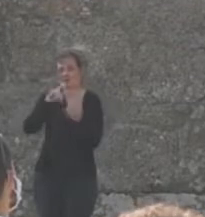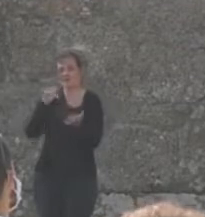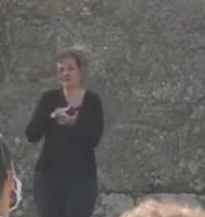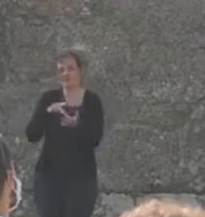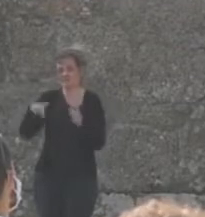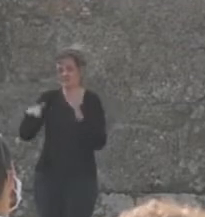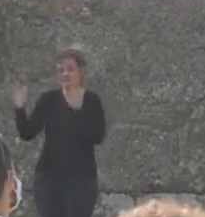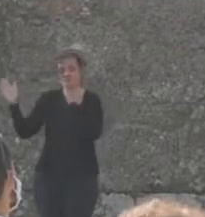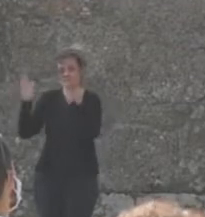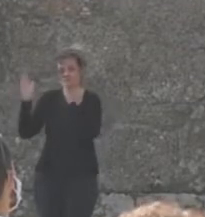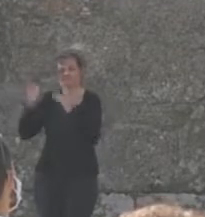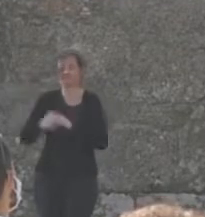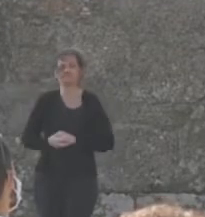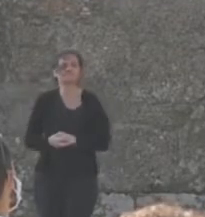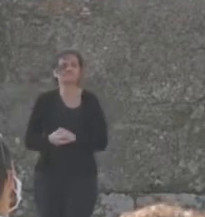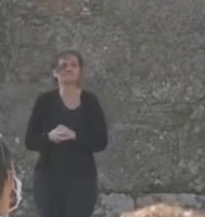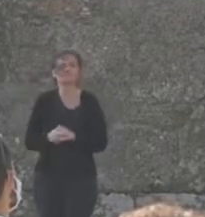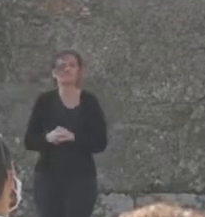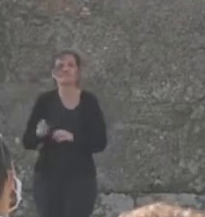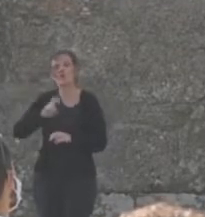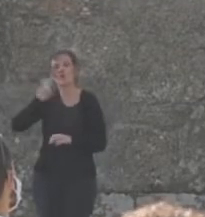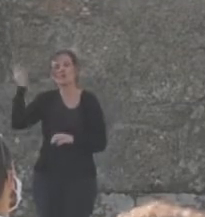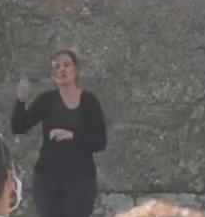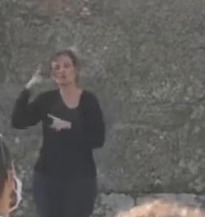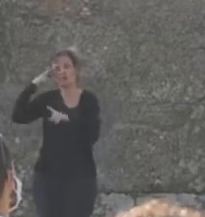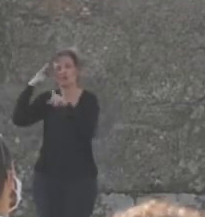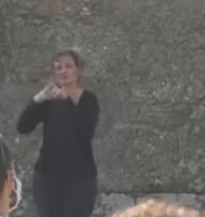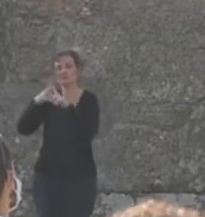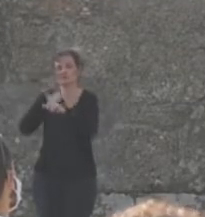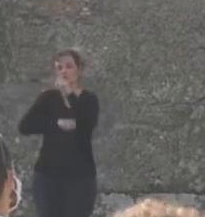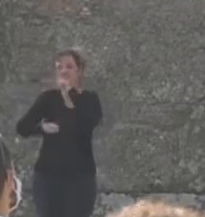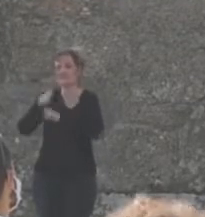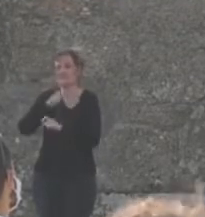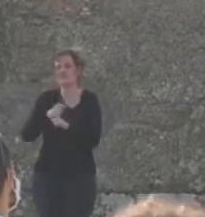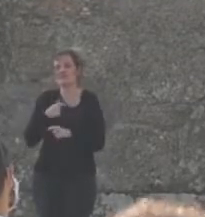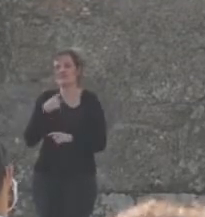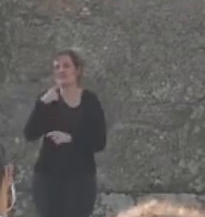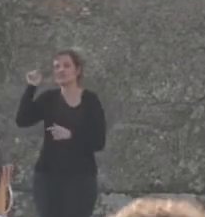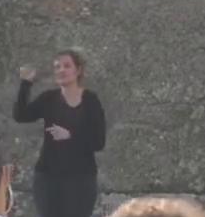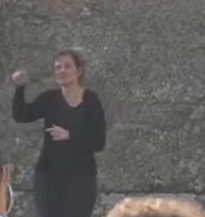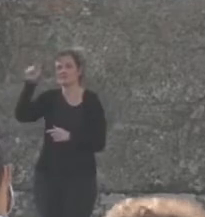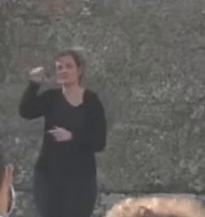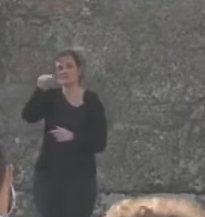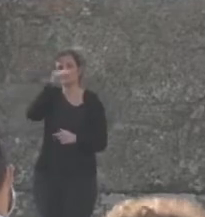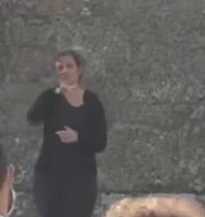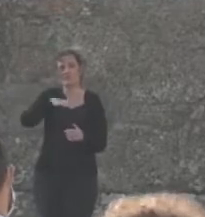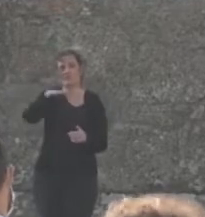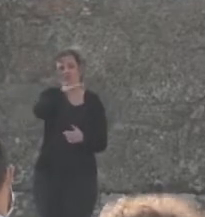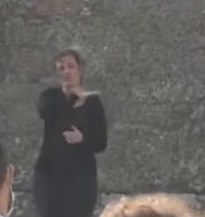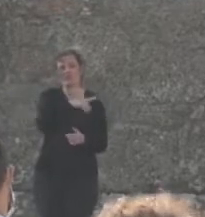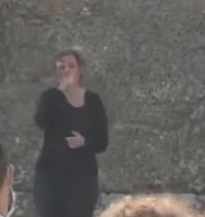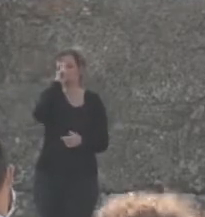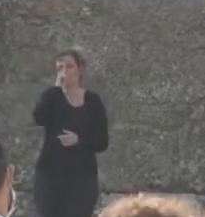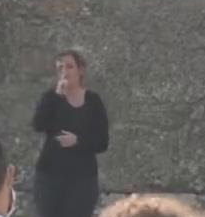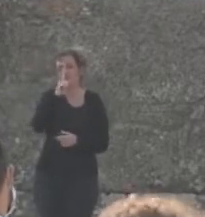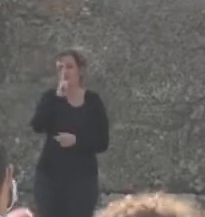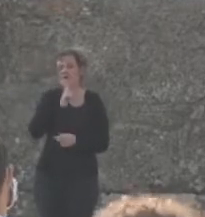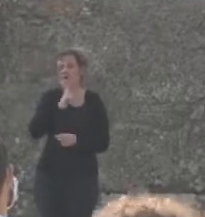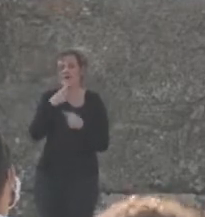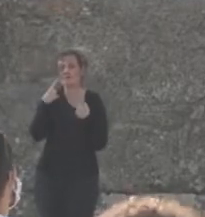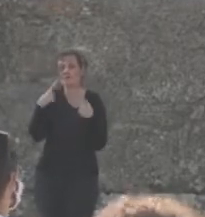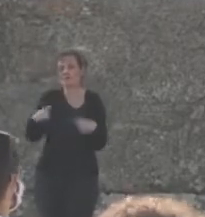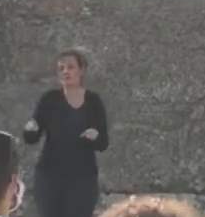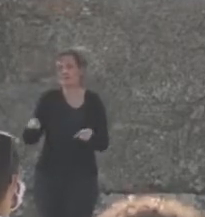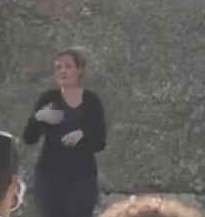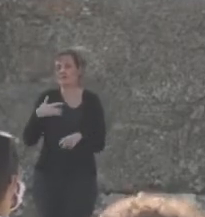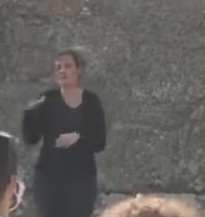etapa, esta época, non? Outro dos objetivos da asociación foi sinalar os lugares de memoria que perduraron a pesar do silencio instituído